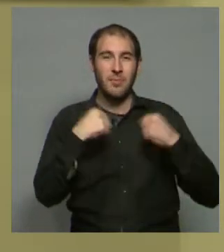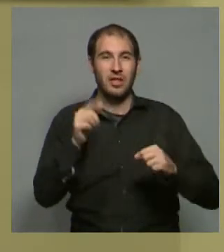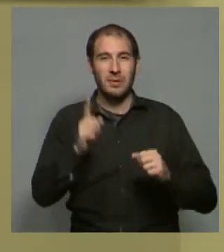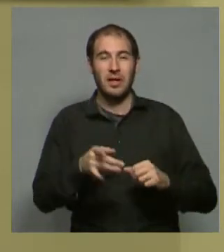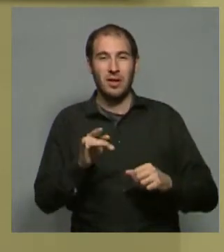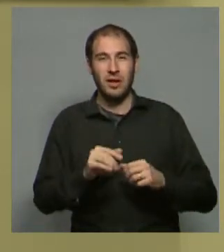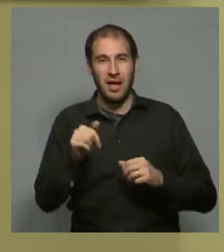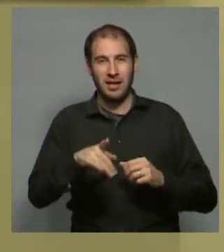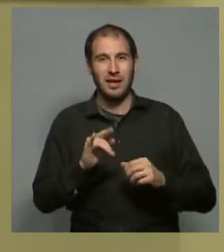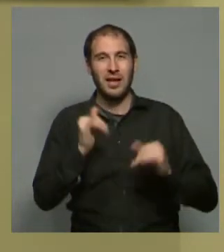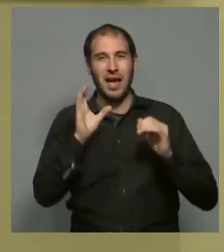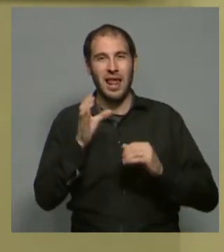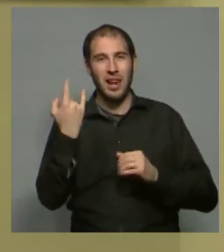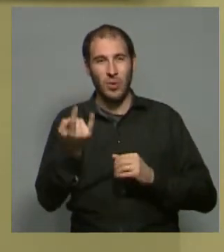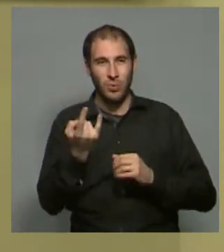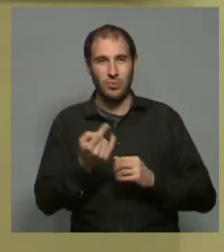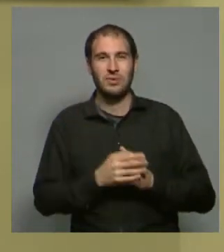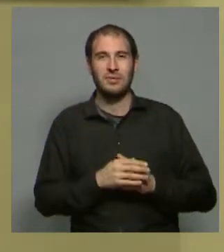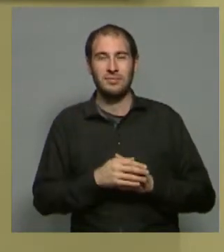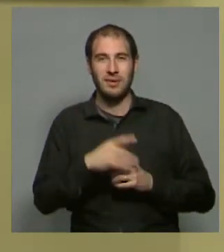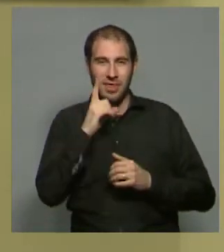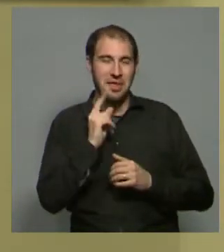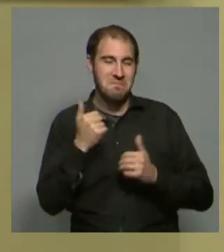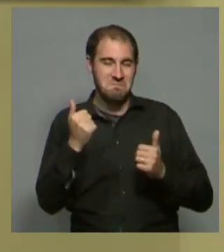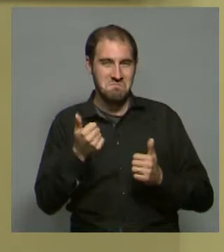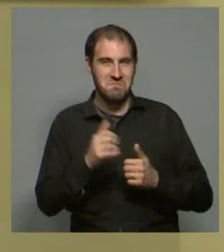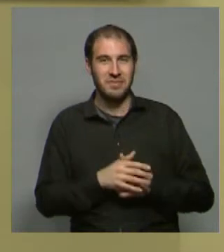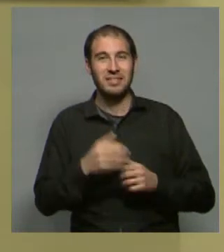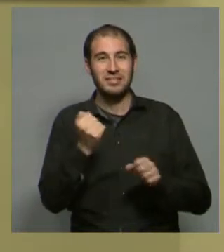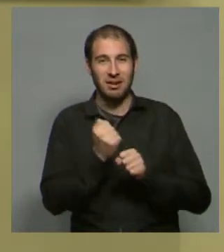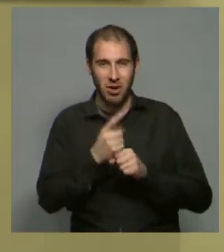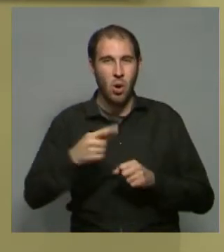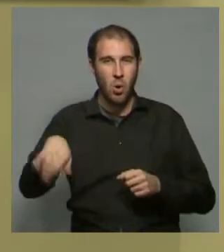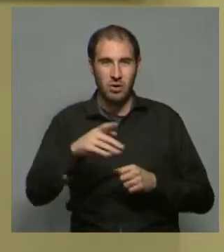les deseamos desde aquí, desde Señalú, que pasen un lindo día. La verdad que el trabajo que